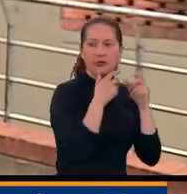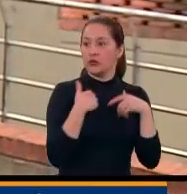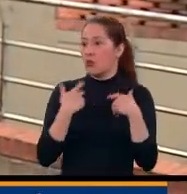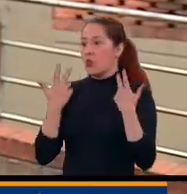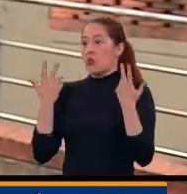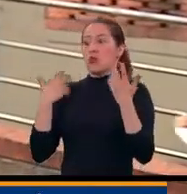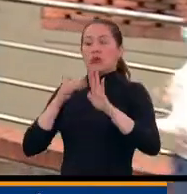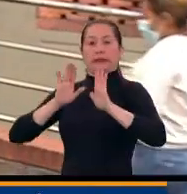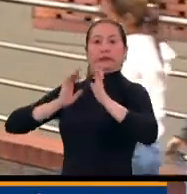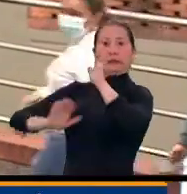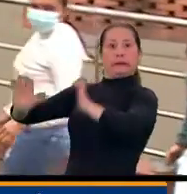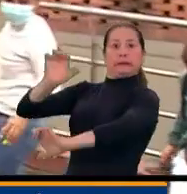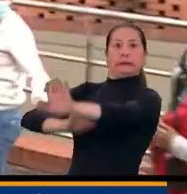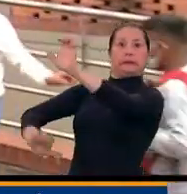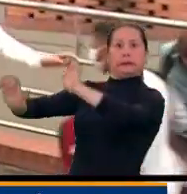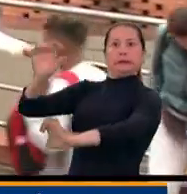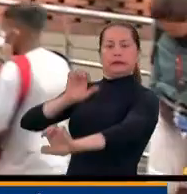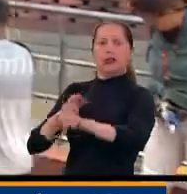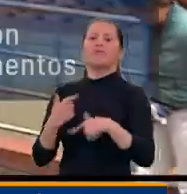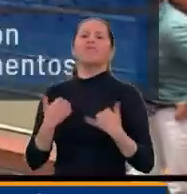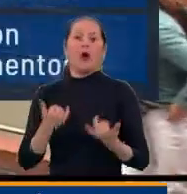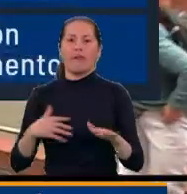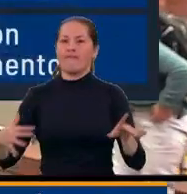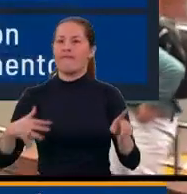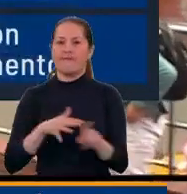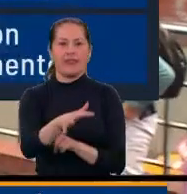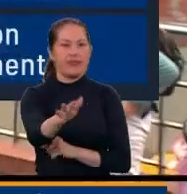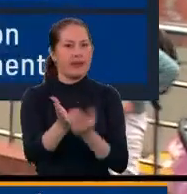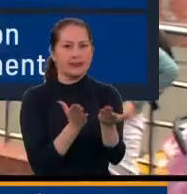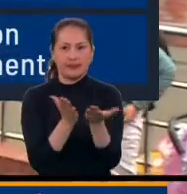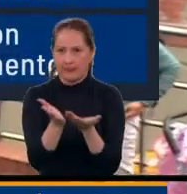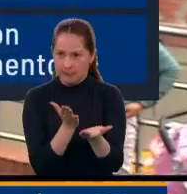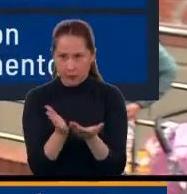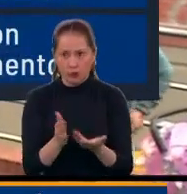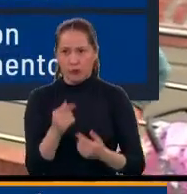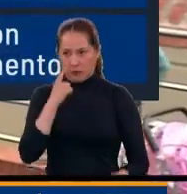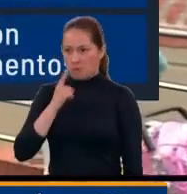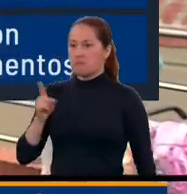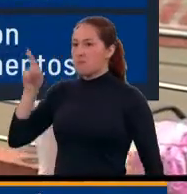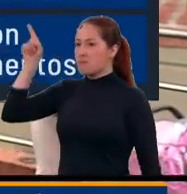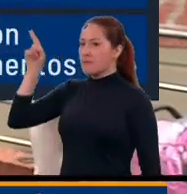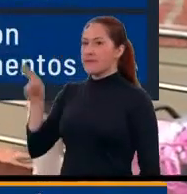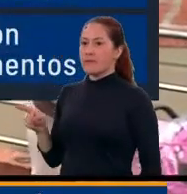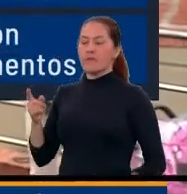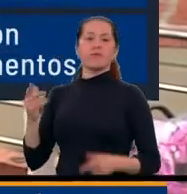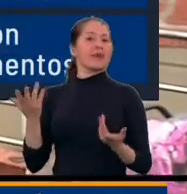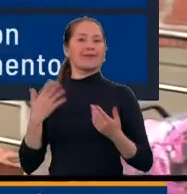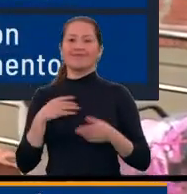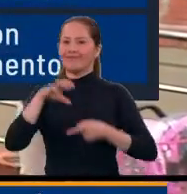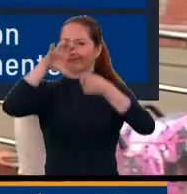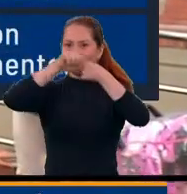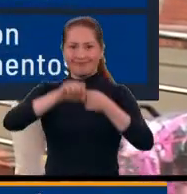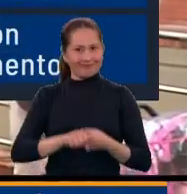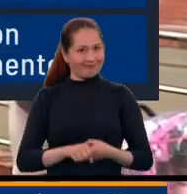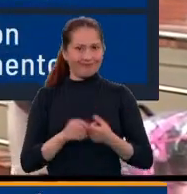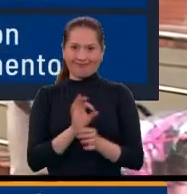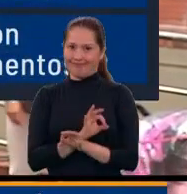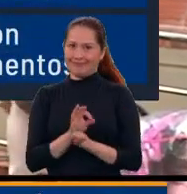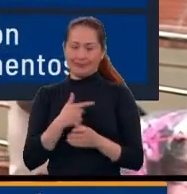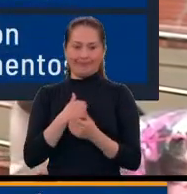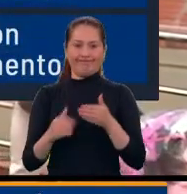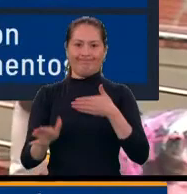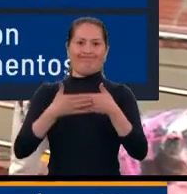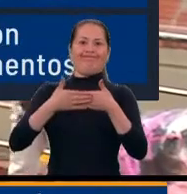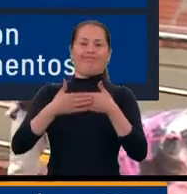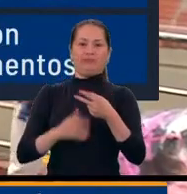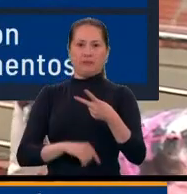que reconoce CAFAM están siendo afectados y que nosotros pues ya pudimos evidenciar. Estamos hablando de la asignación de citas médicas, pero también